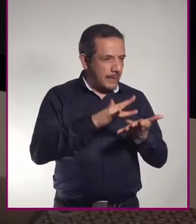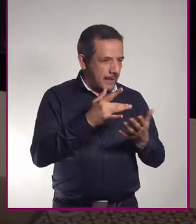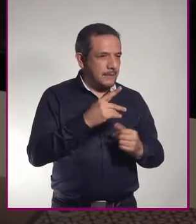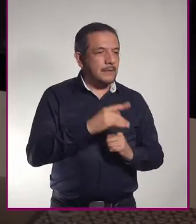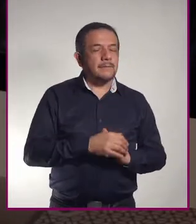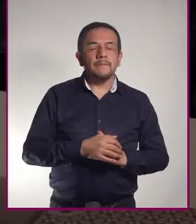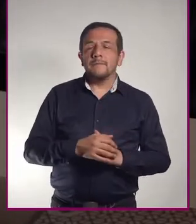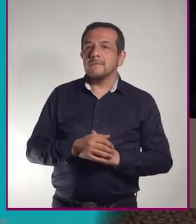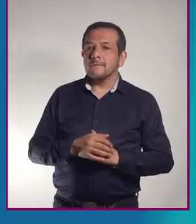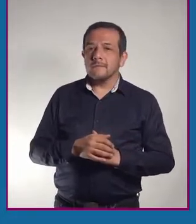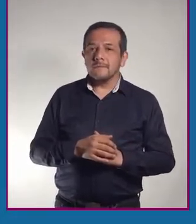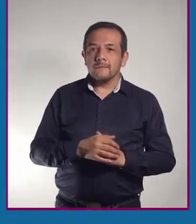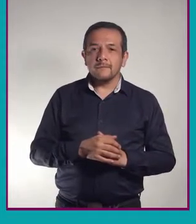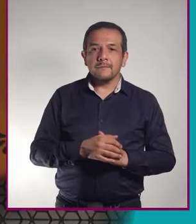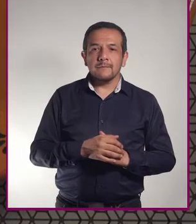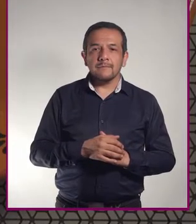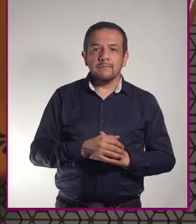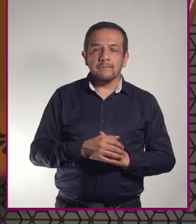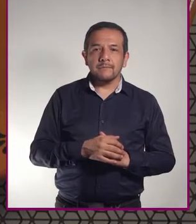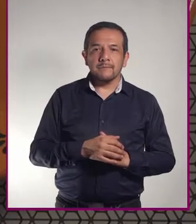Pamela.